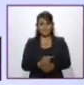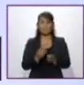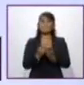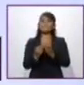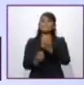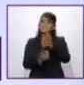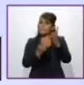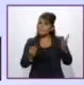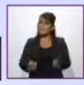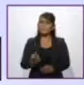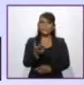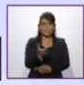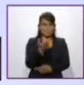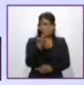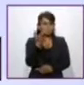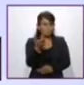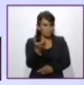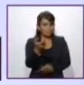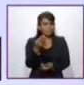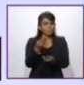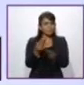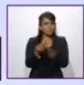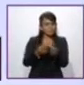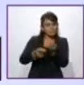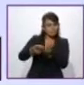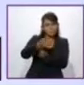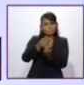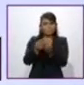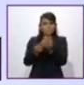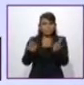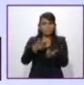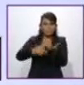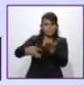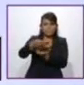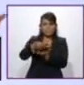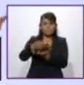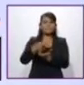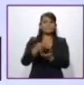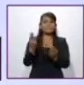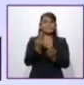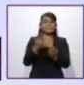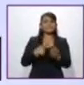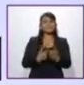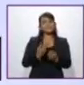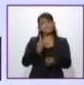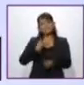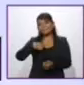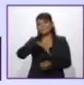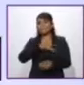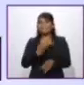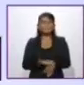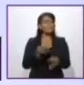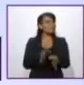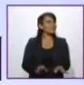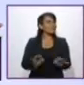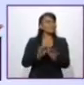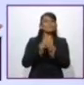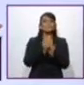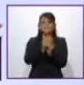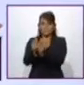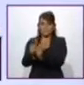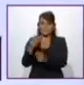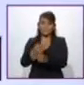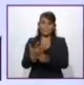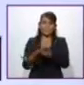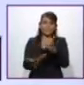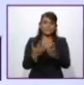desarrollo económico que avance, necesitamos también estar del lado de la salud. Desgraciadamente, en estos tiempos de pandemia en la que